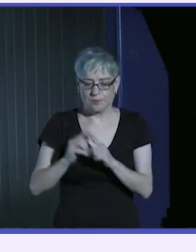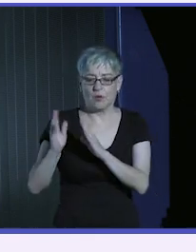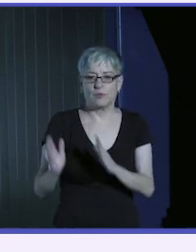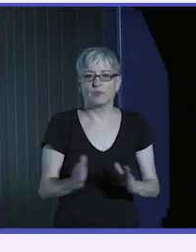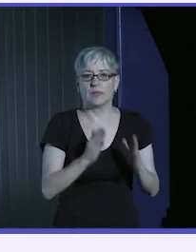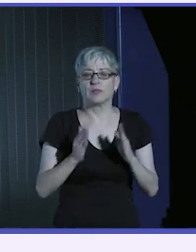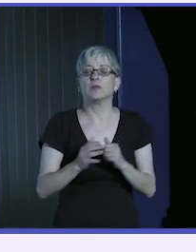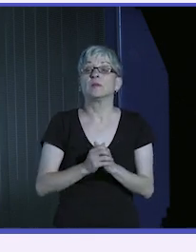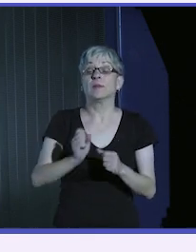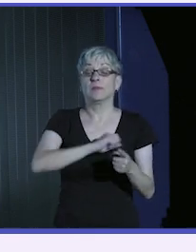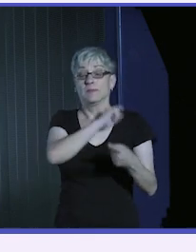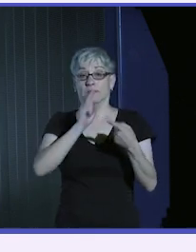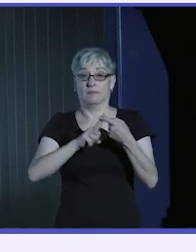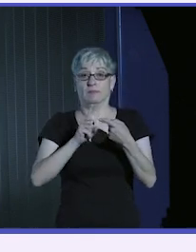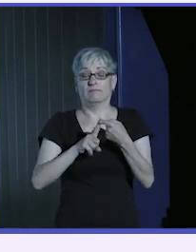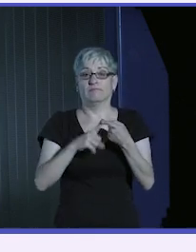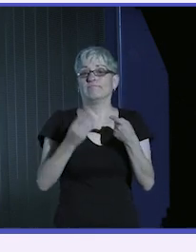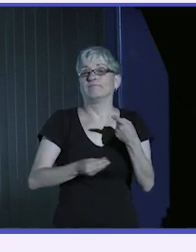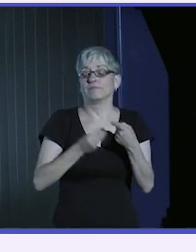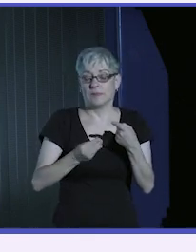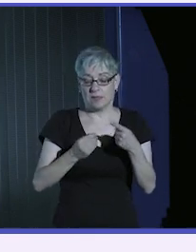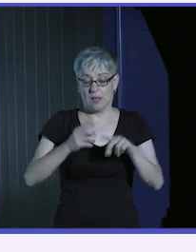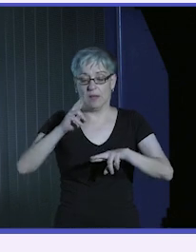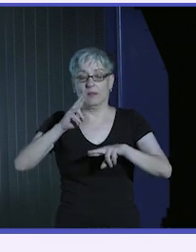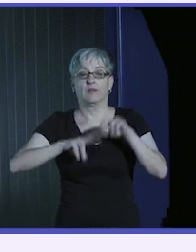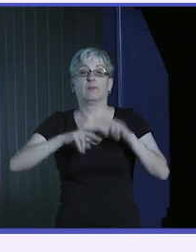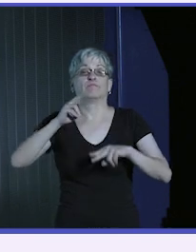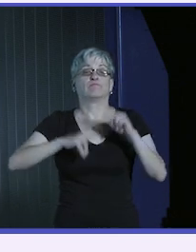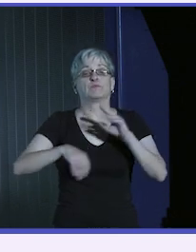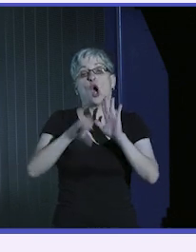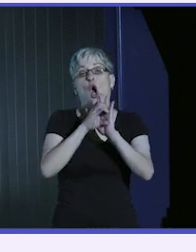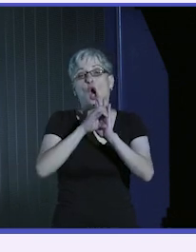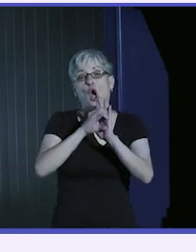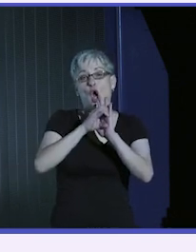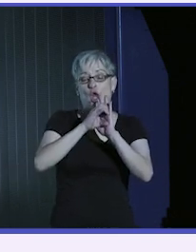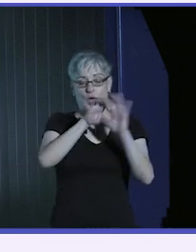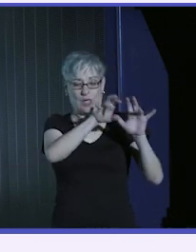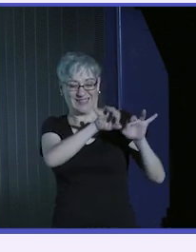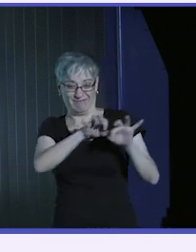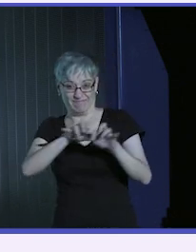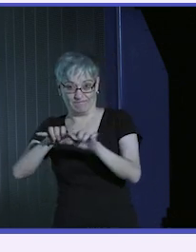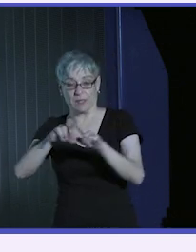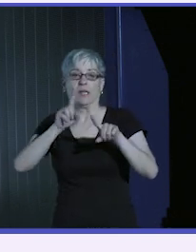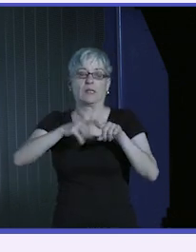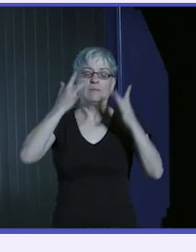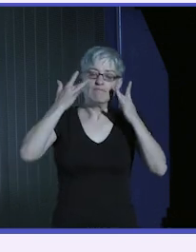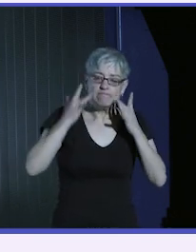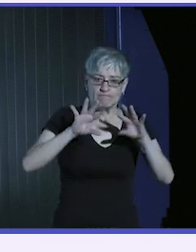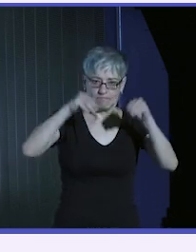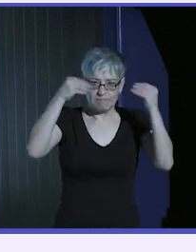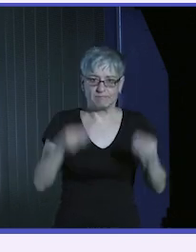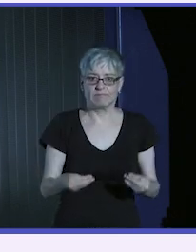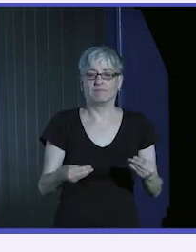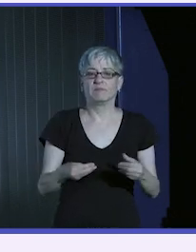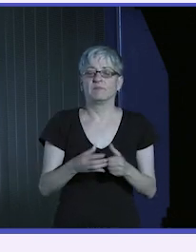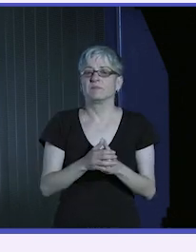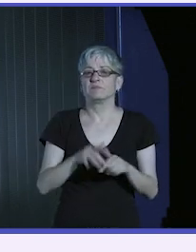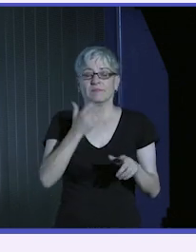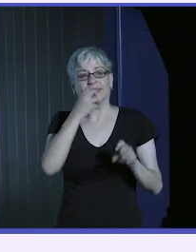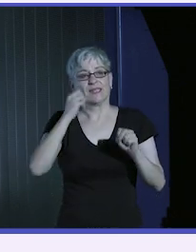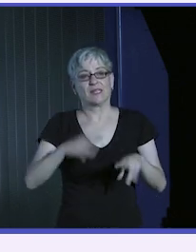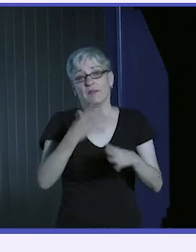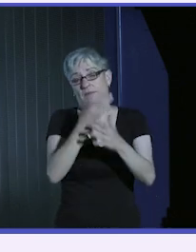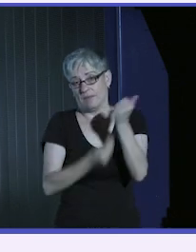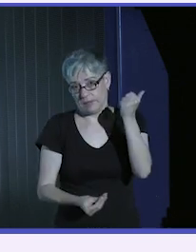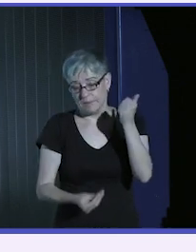como en cualquier desarrollo, lo primero que tenemos que hacer es construir el código. Crear el código, escribirlo y depurarlo. Entonces, como os comentaba, el lenguaje